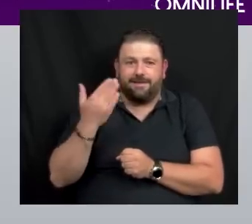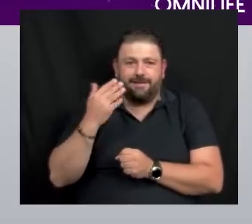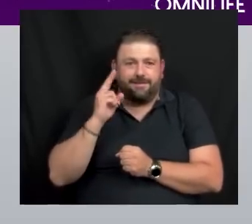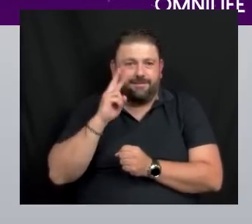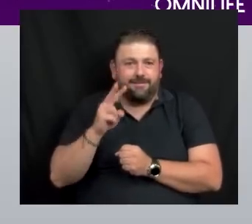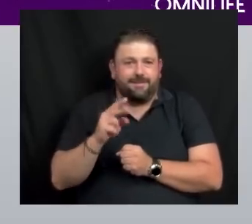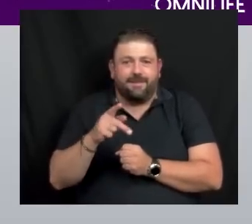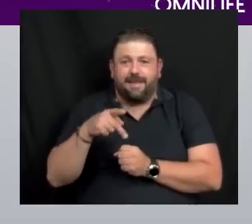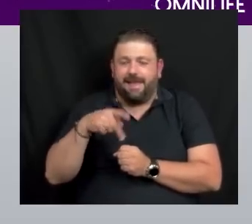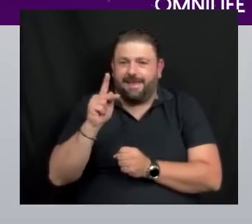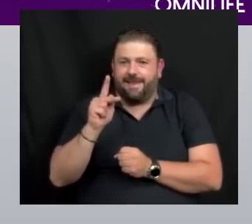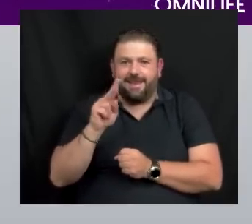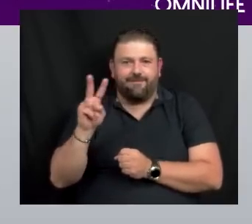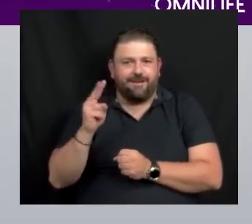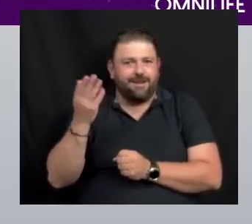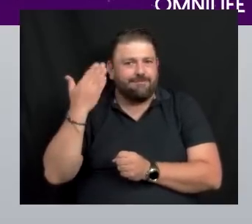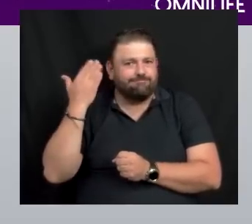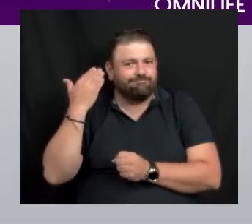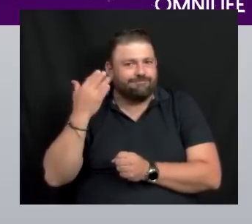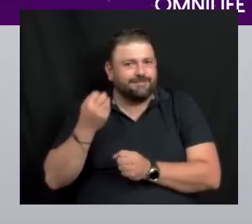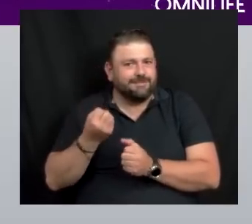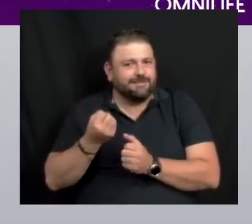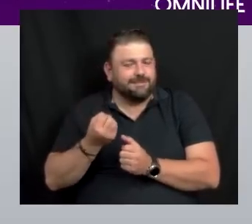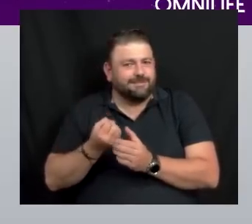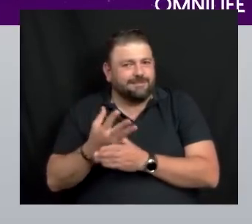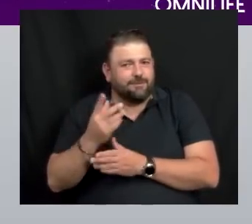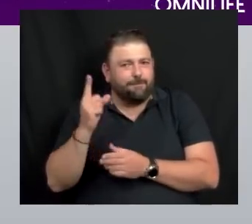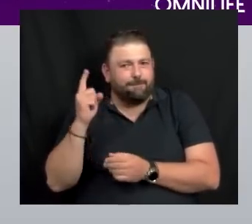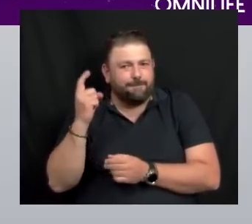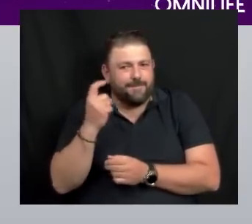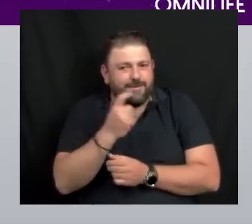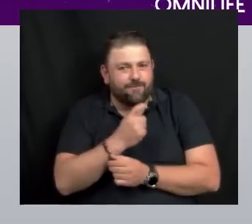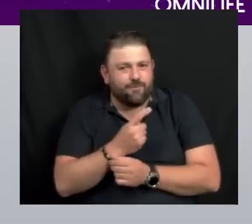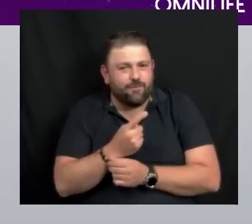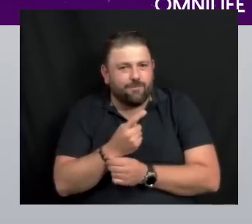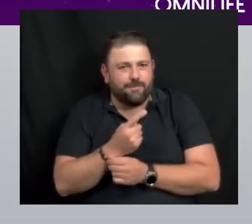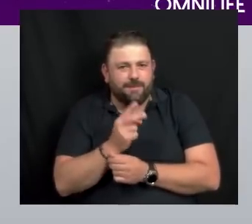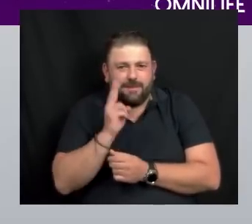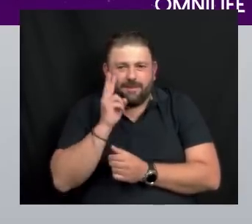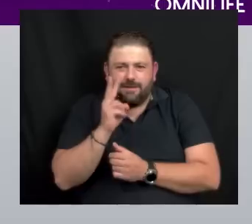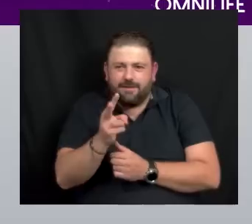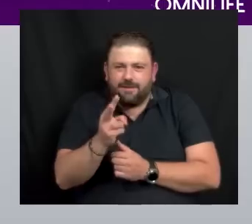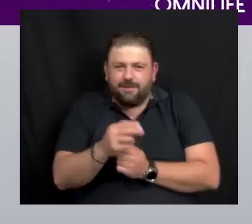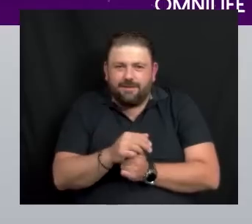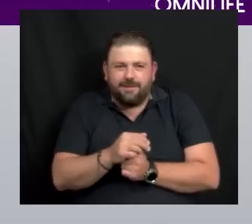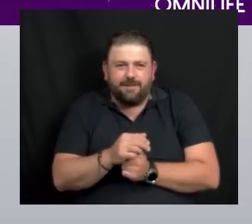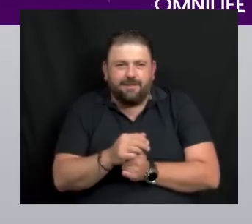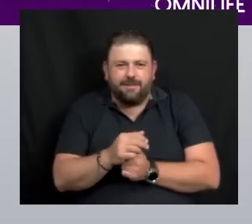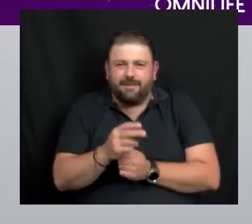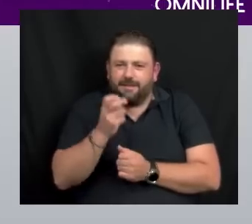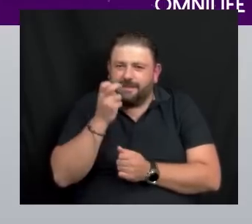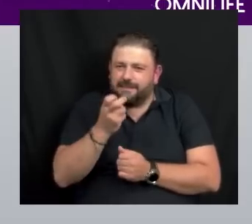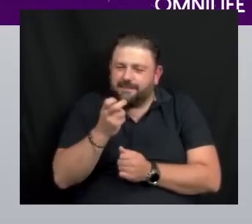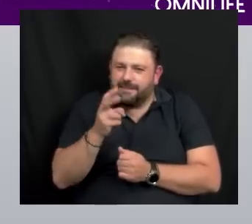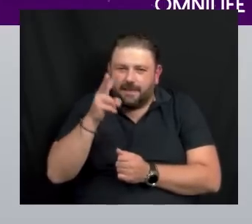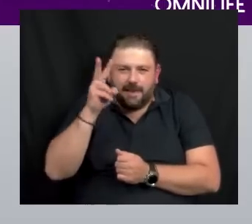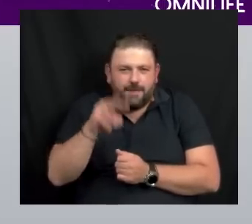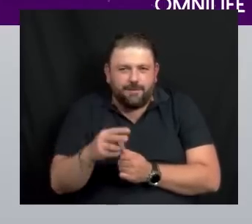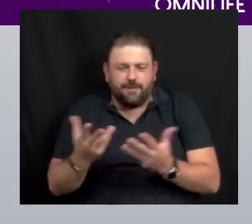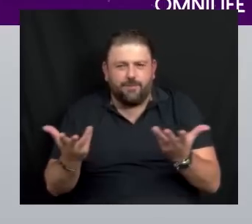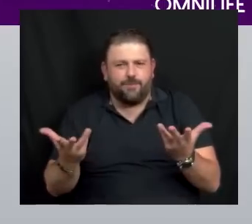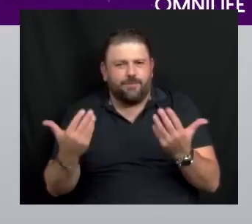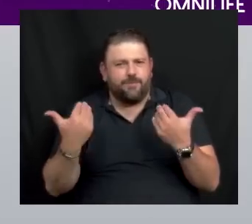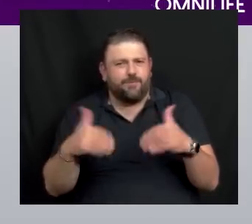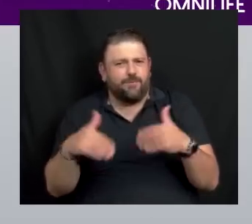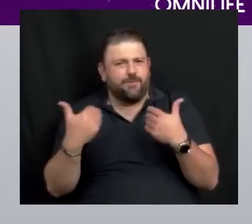cuando lanza la fragancia. ¿Sabes de qué nivel es eso? Quiero decirte, ¿sabes qué nivel estamos con